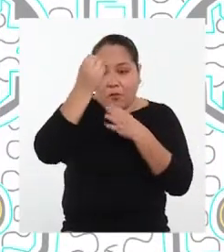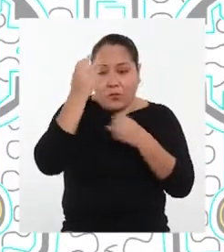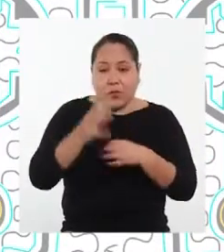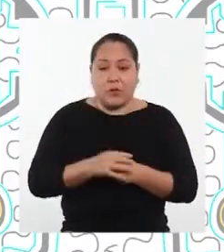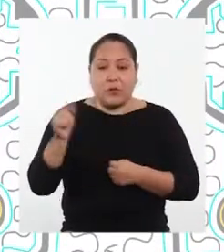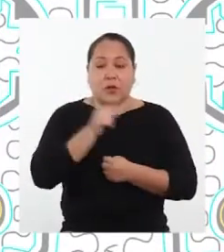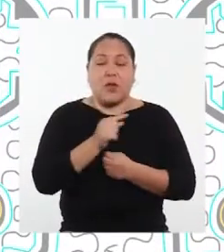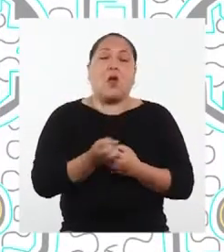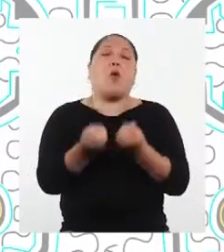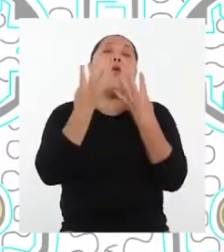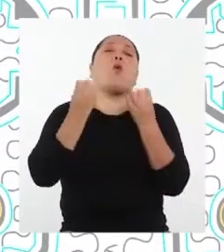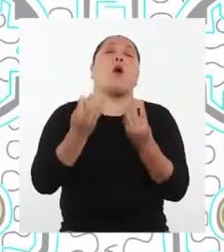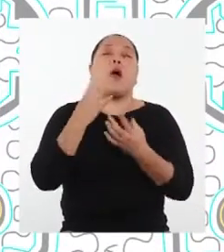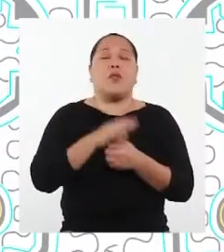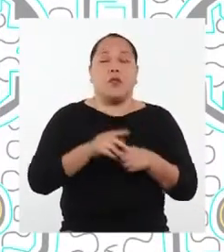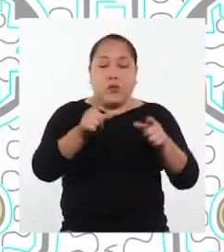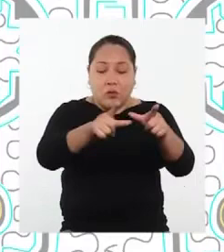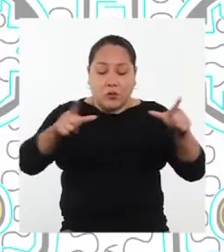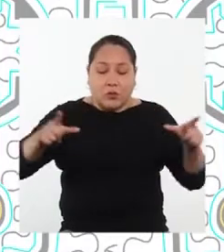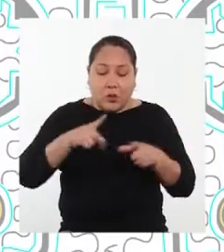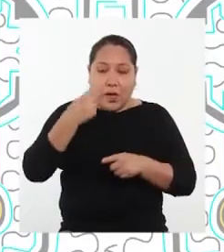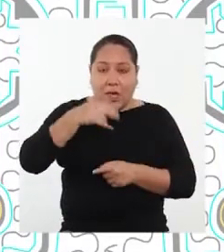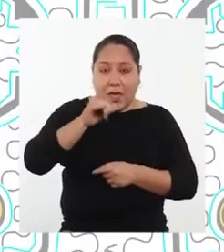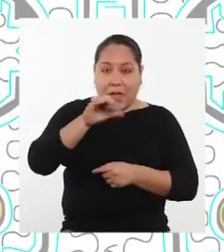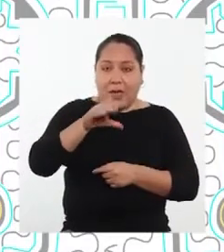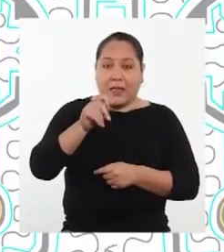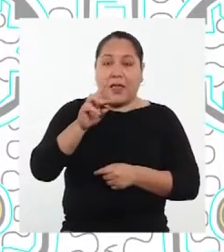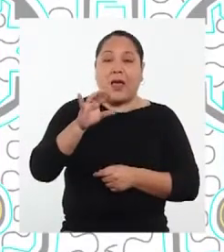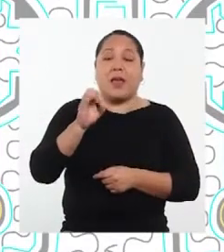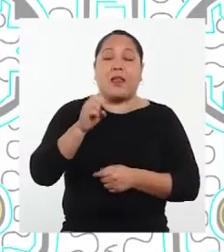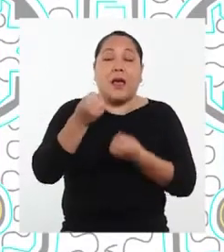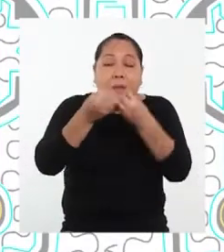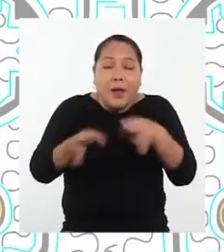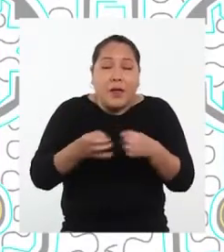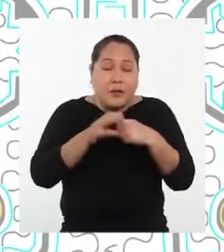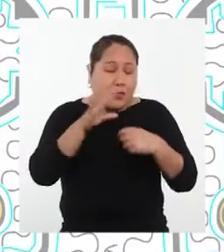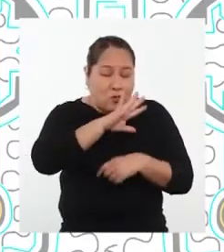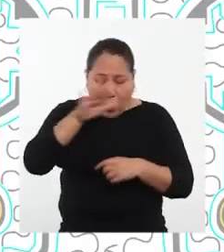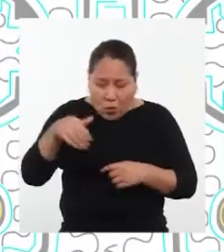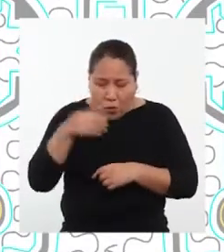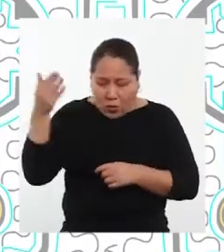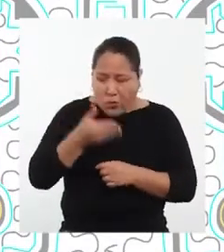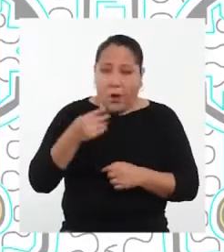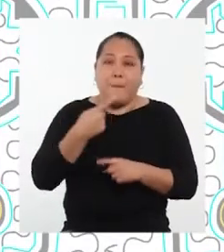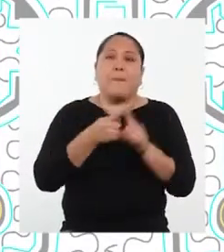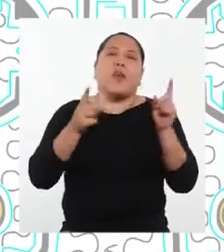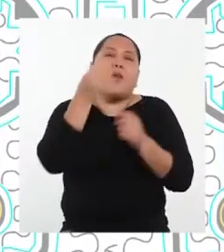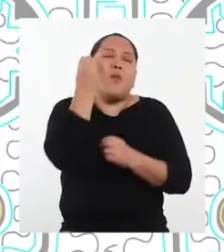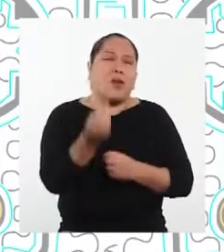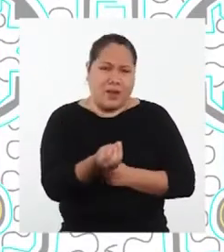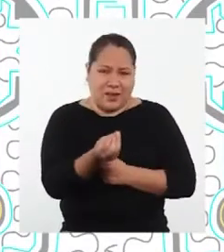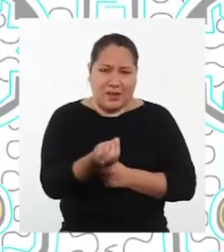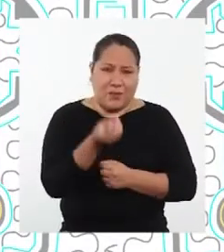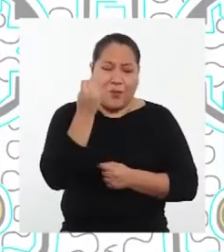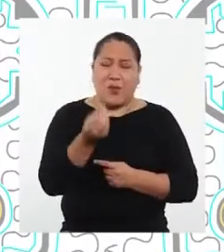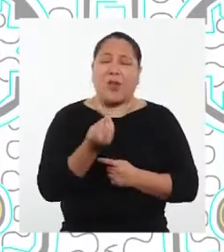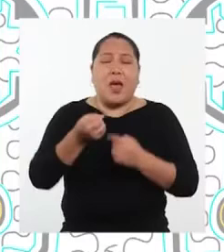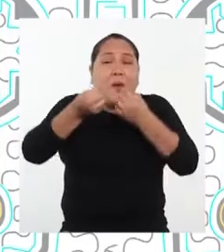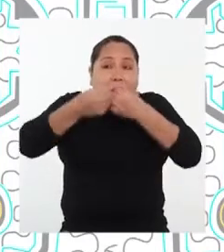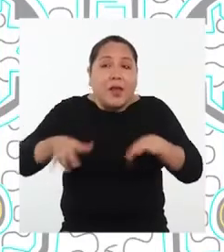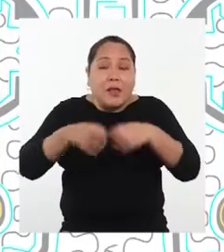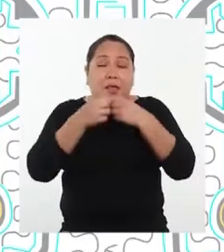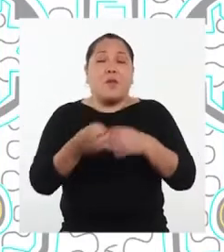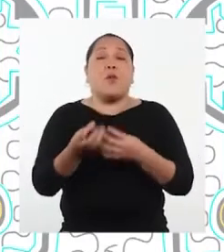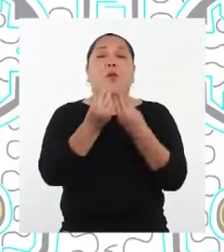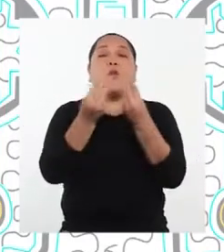visto información sobre la cantidad de hectáreas que perdemos y todo eso. Pero, ¿por qué? ¿Por